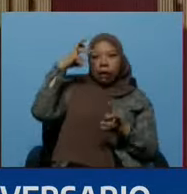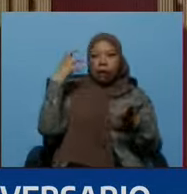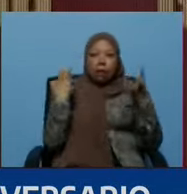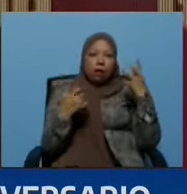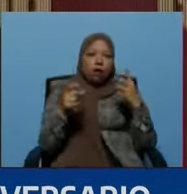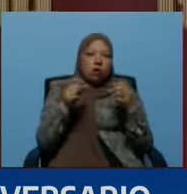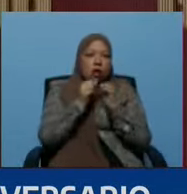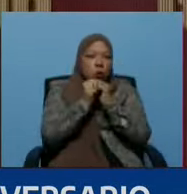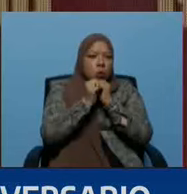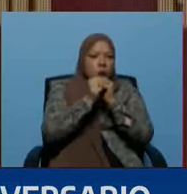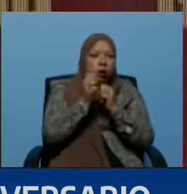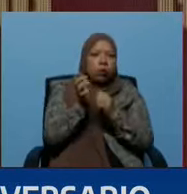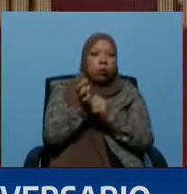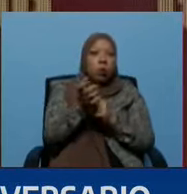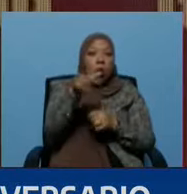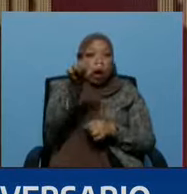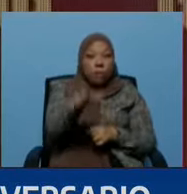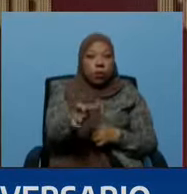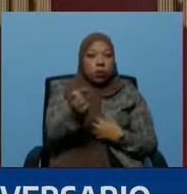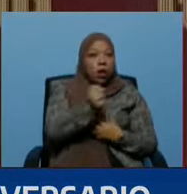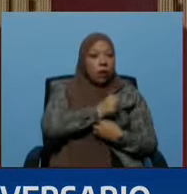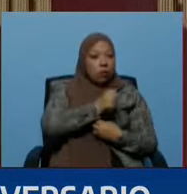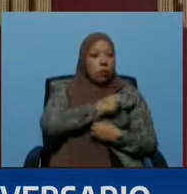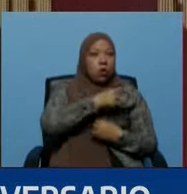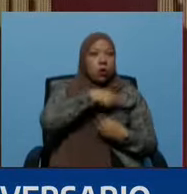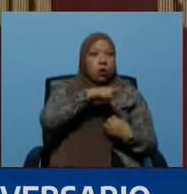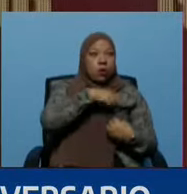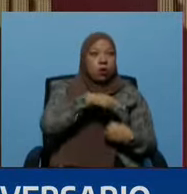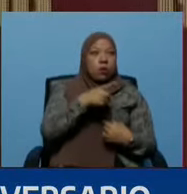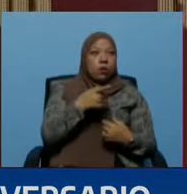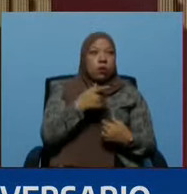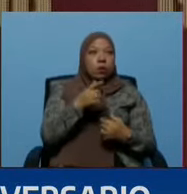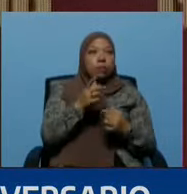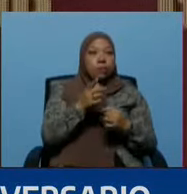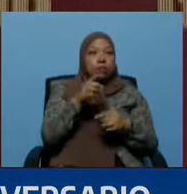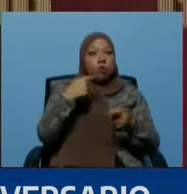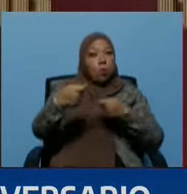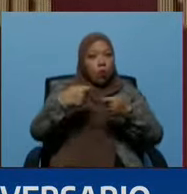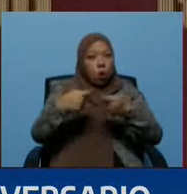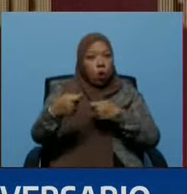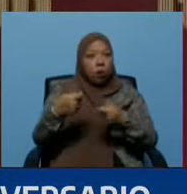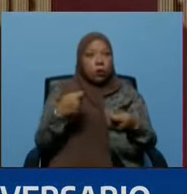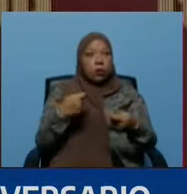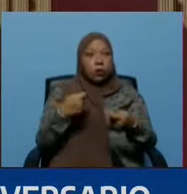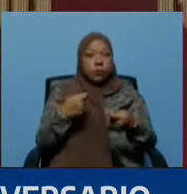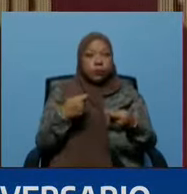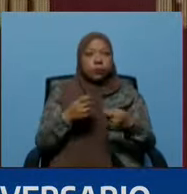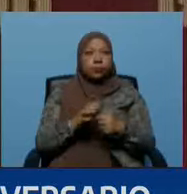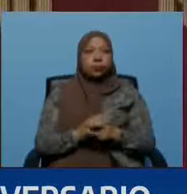Y conté que un cura católico una vez me dijo el protocolo.